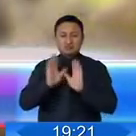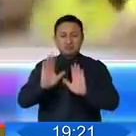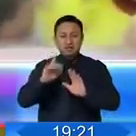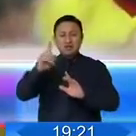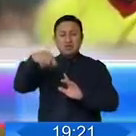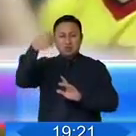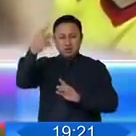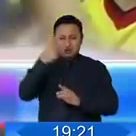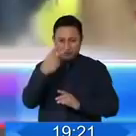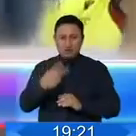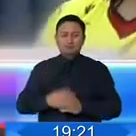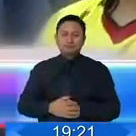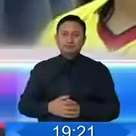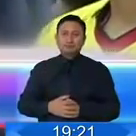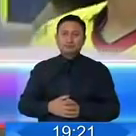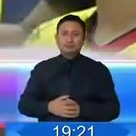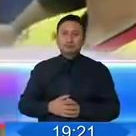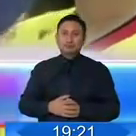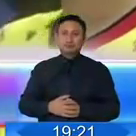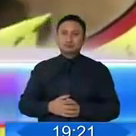próximo encuentro.